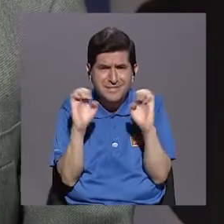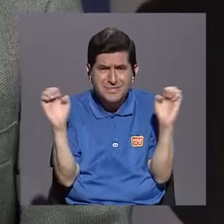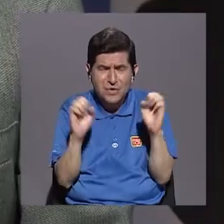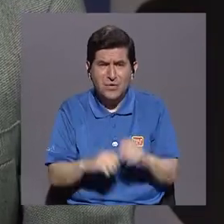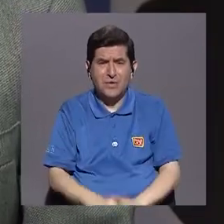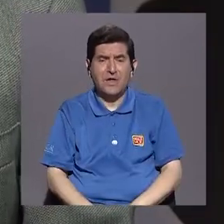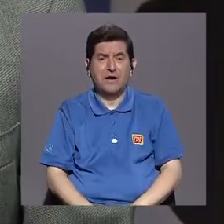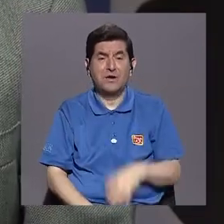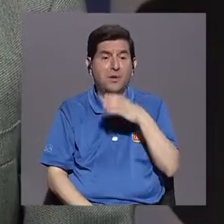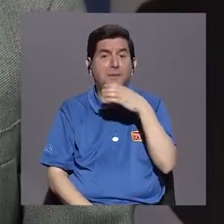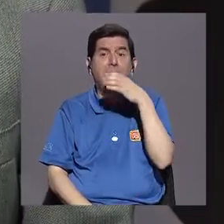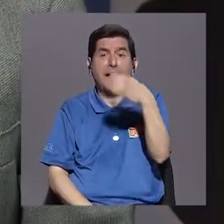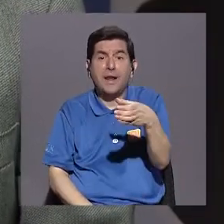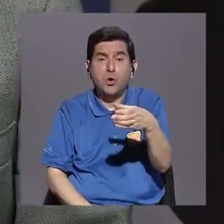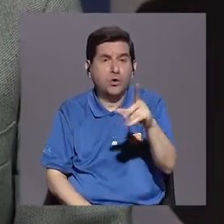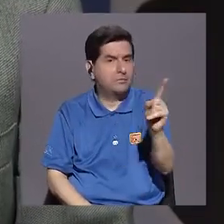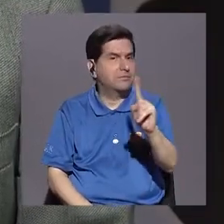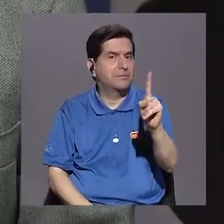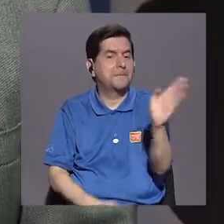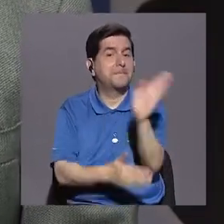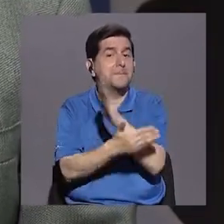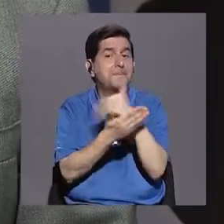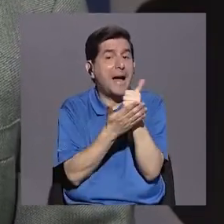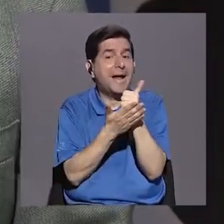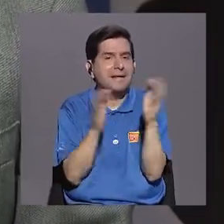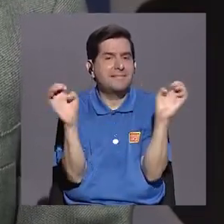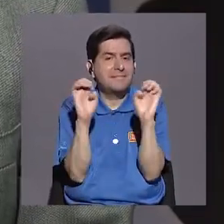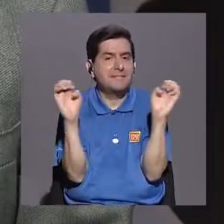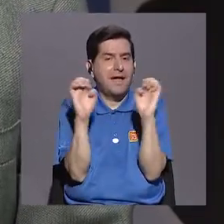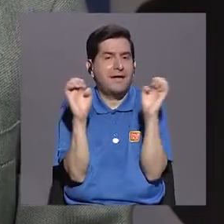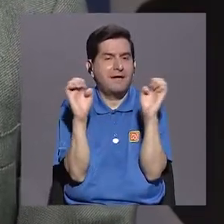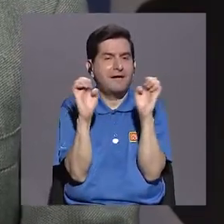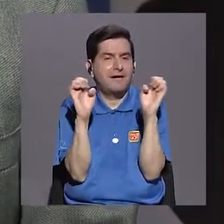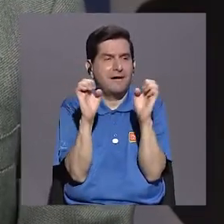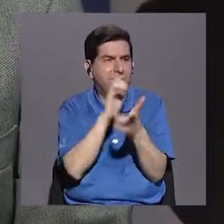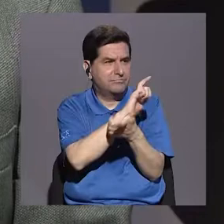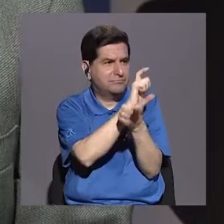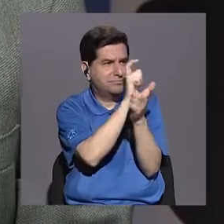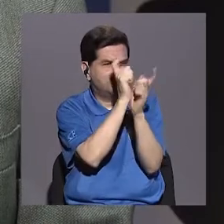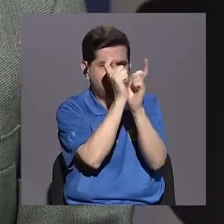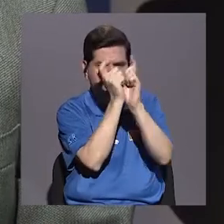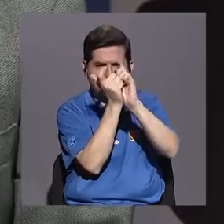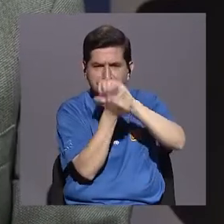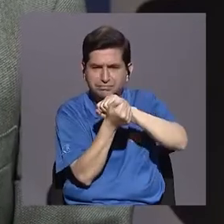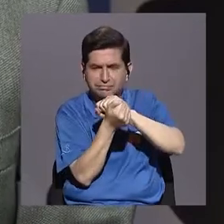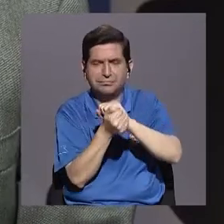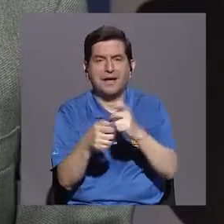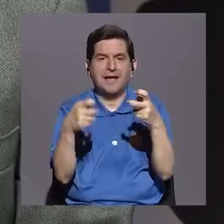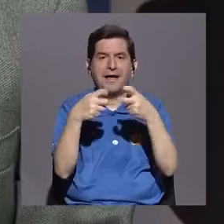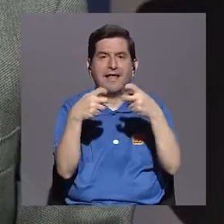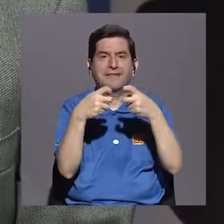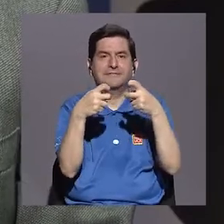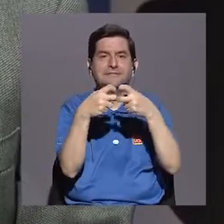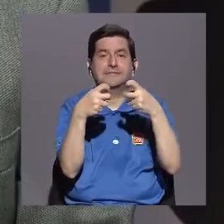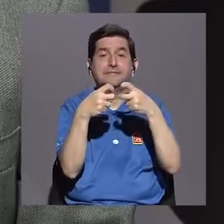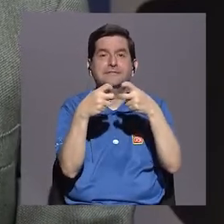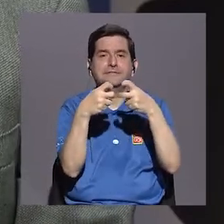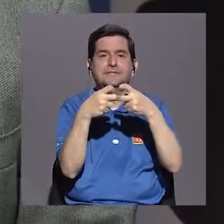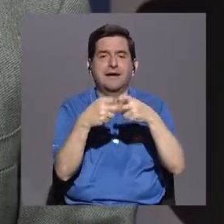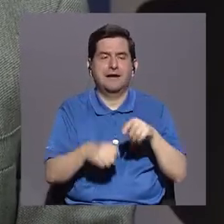forma de calor entonces parte de esa energía se transforma en corriente eléctrica